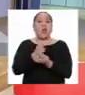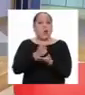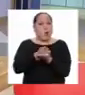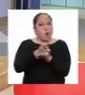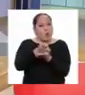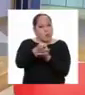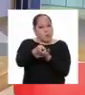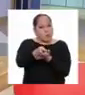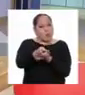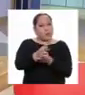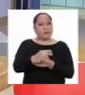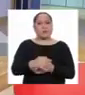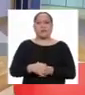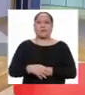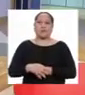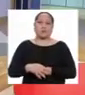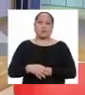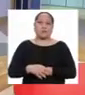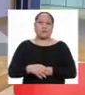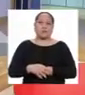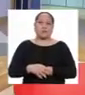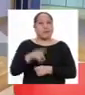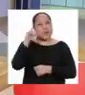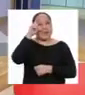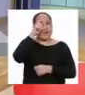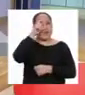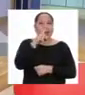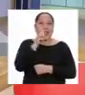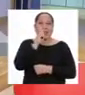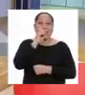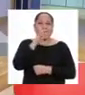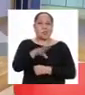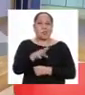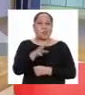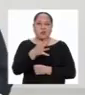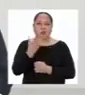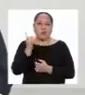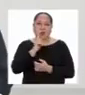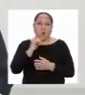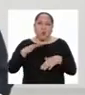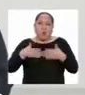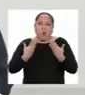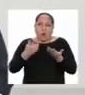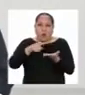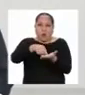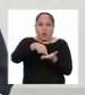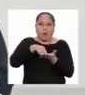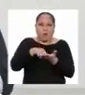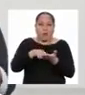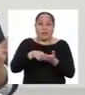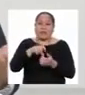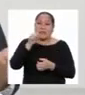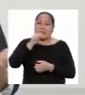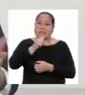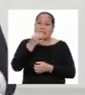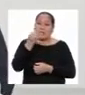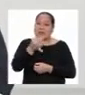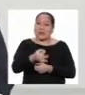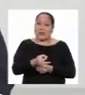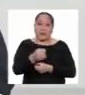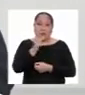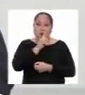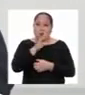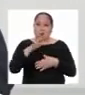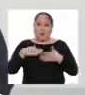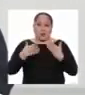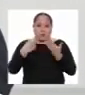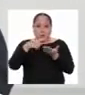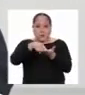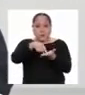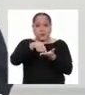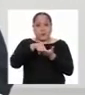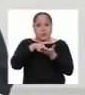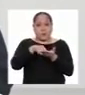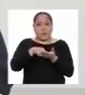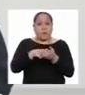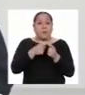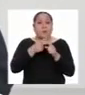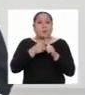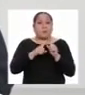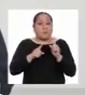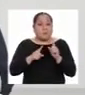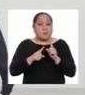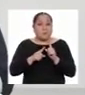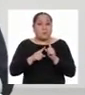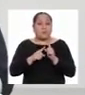sinceridad. Bien difícil asegurar eso. No les puedo obligar. Cierto, no las puedes obligar, pero